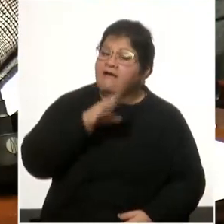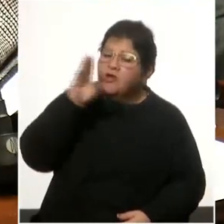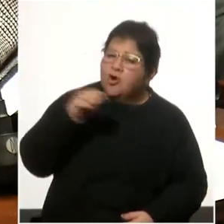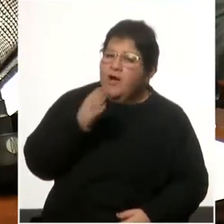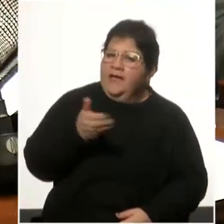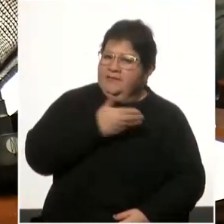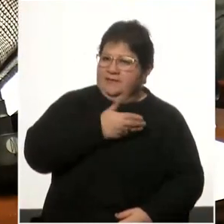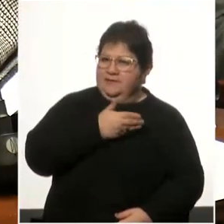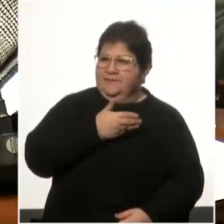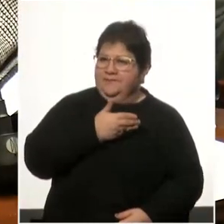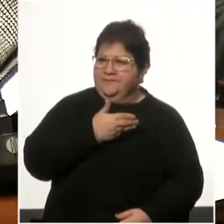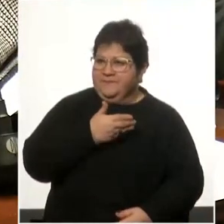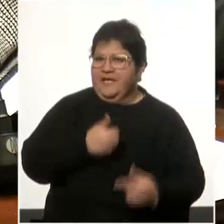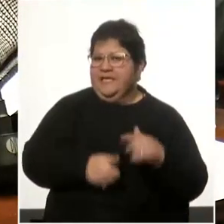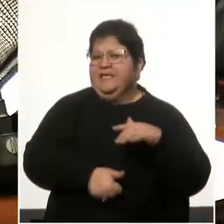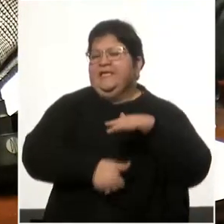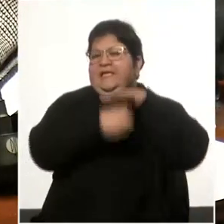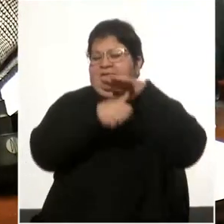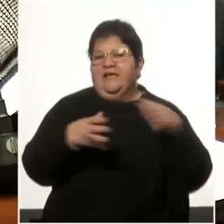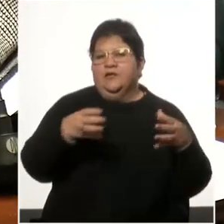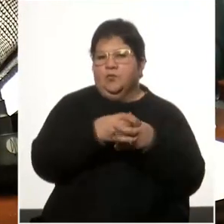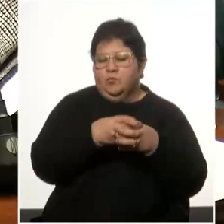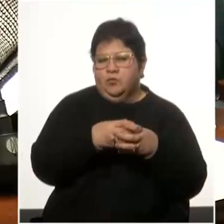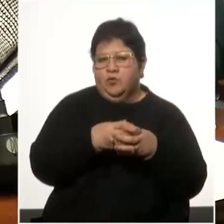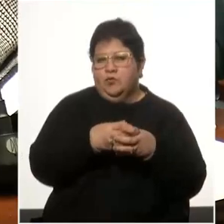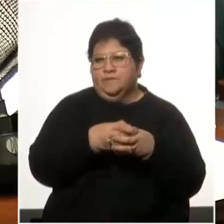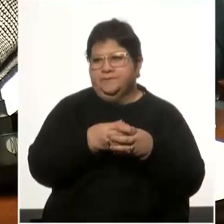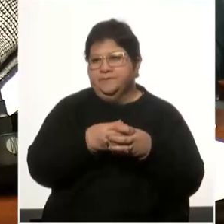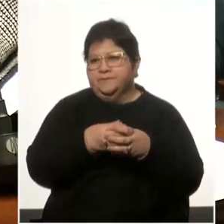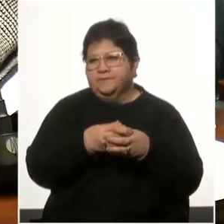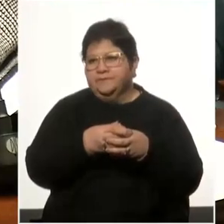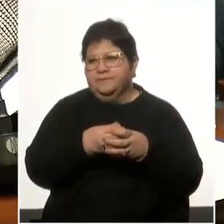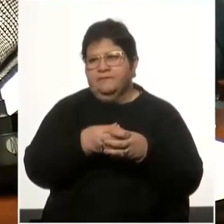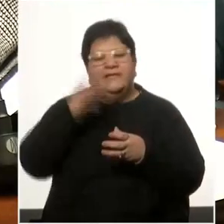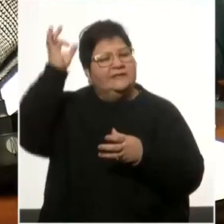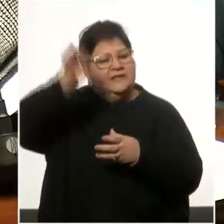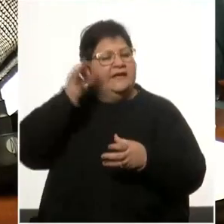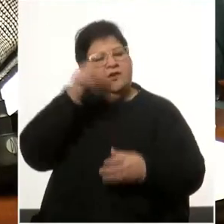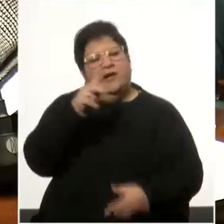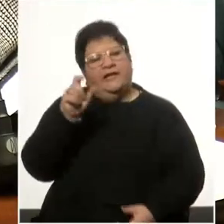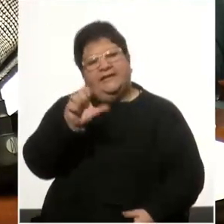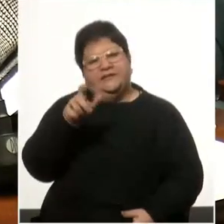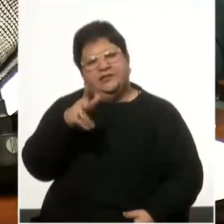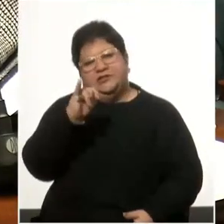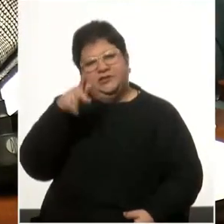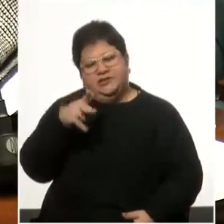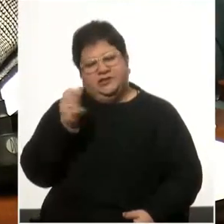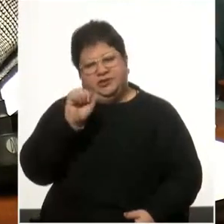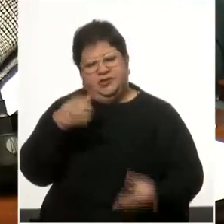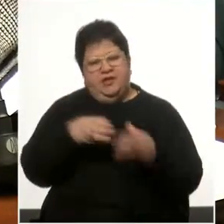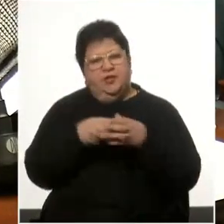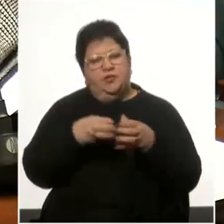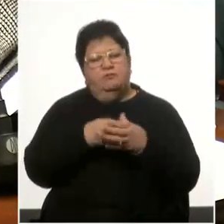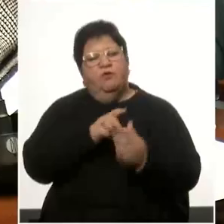que creo que además lidera y la integra también la senadora propinante Fuerza Renovadora, uno